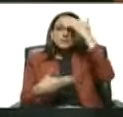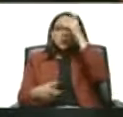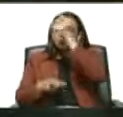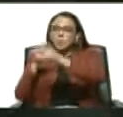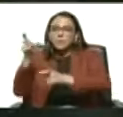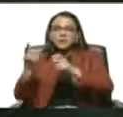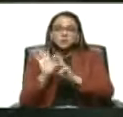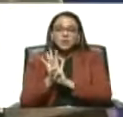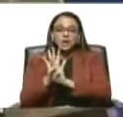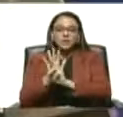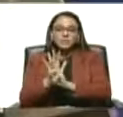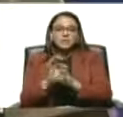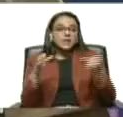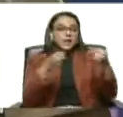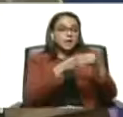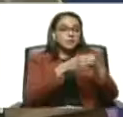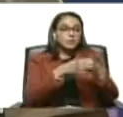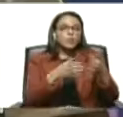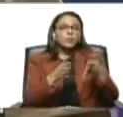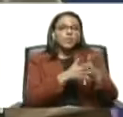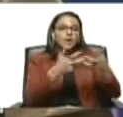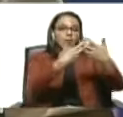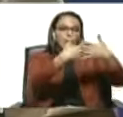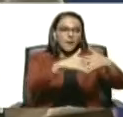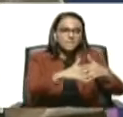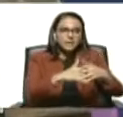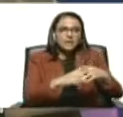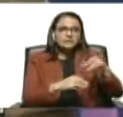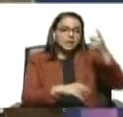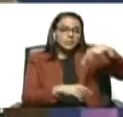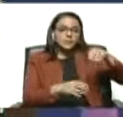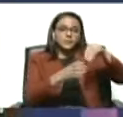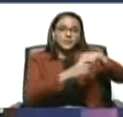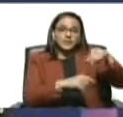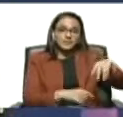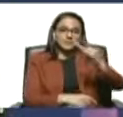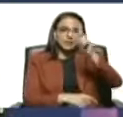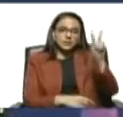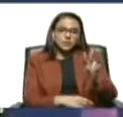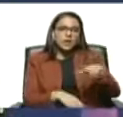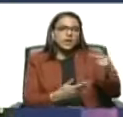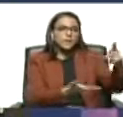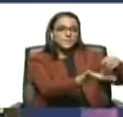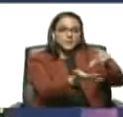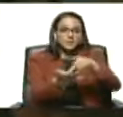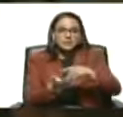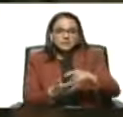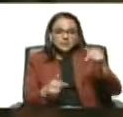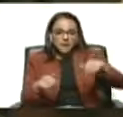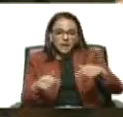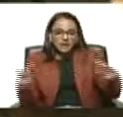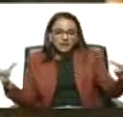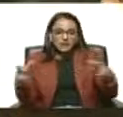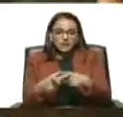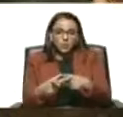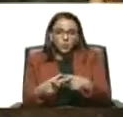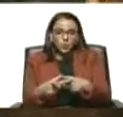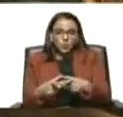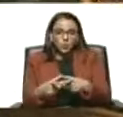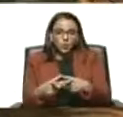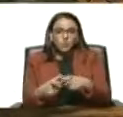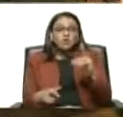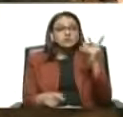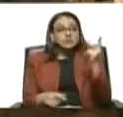de las cámaras empresariales, industriales del país que han venido a esta sesión del seminario,